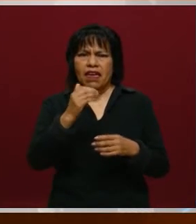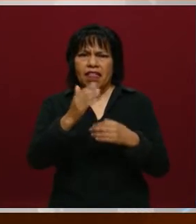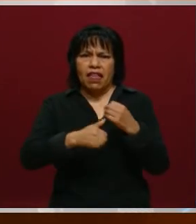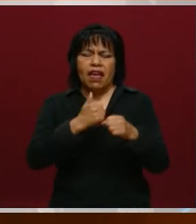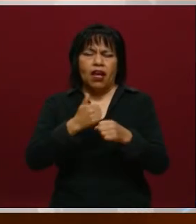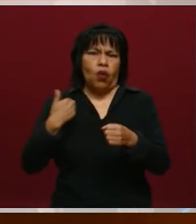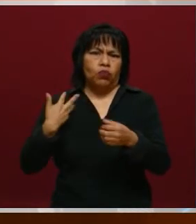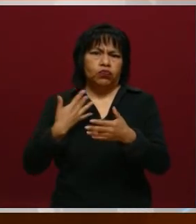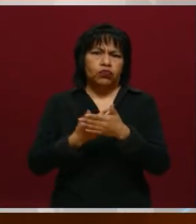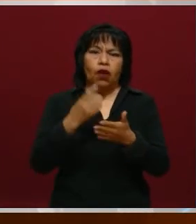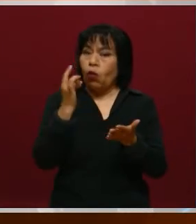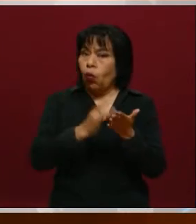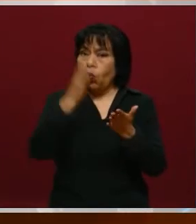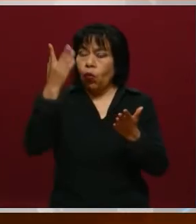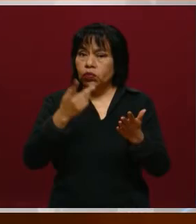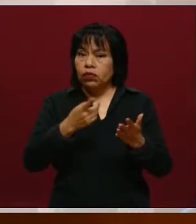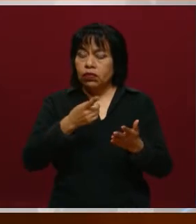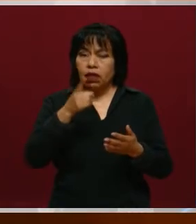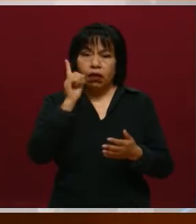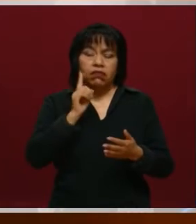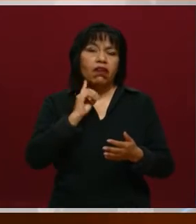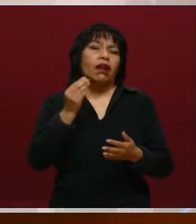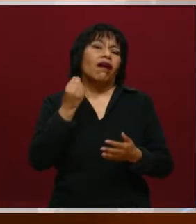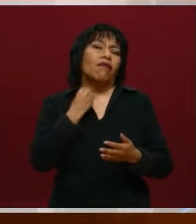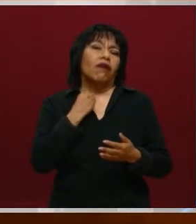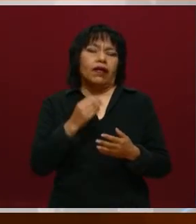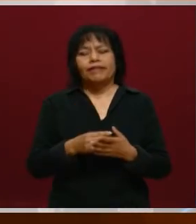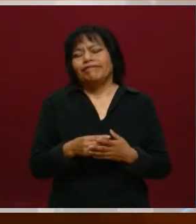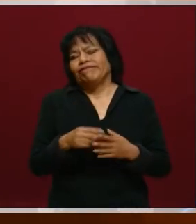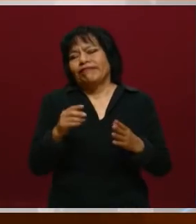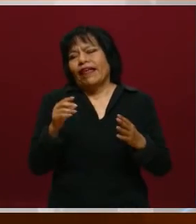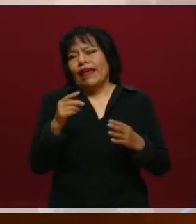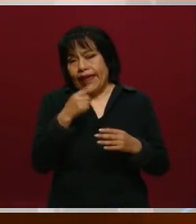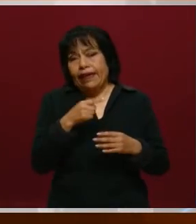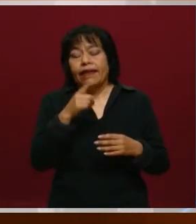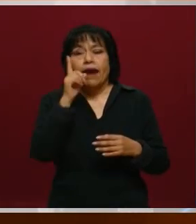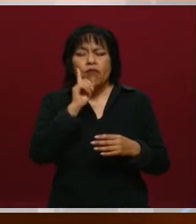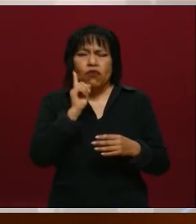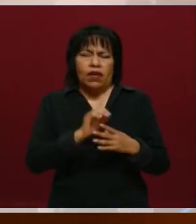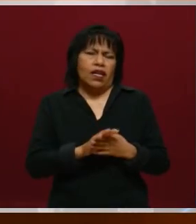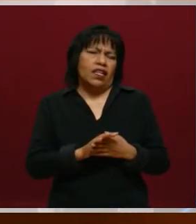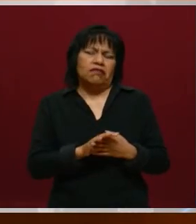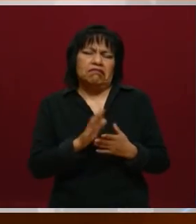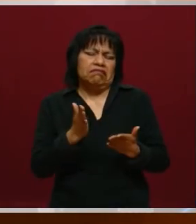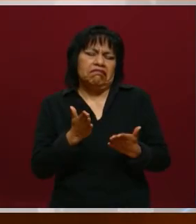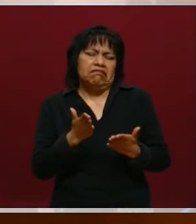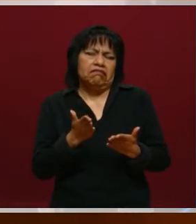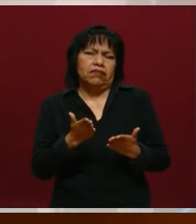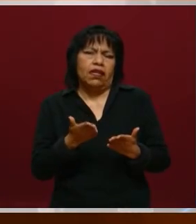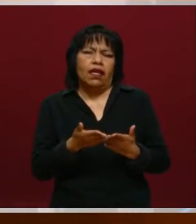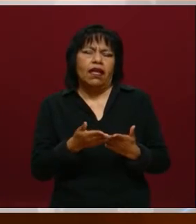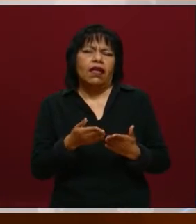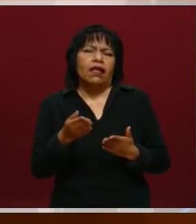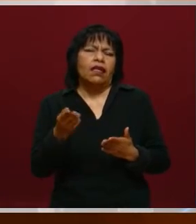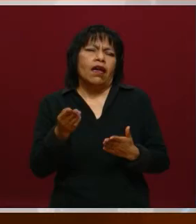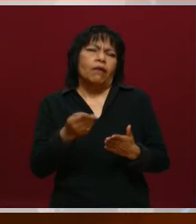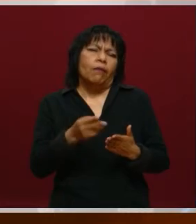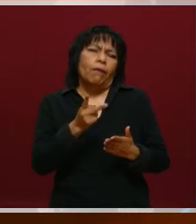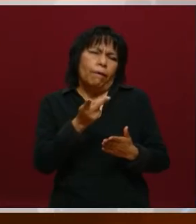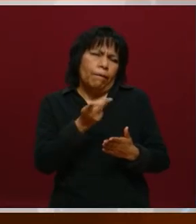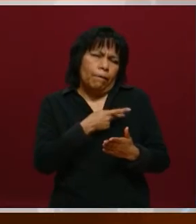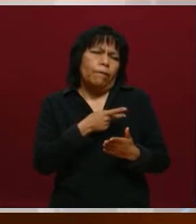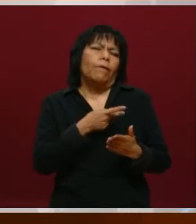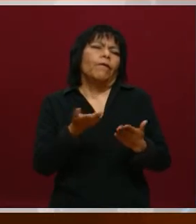pues viene una venía de una extracción humilde esté en una